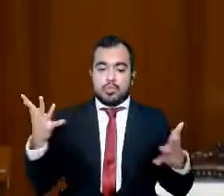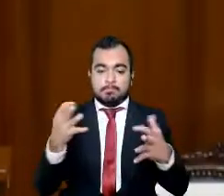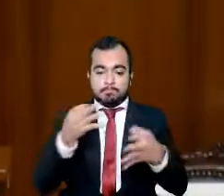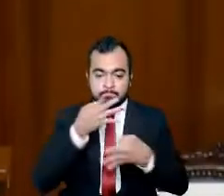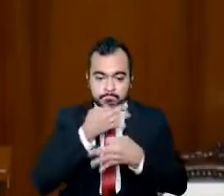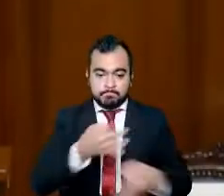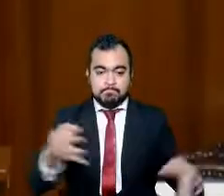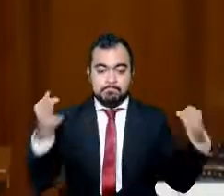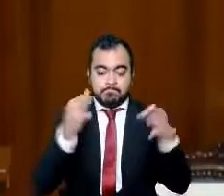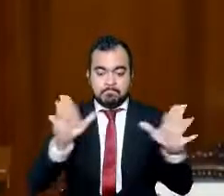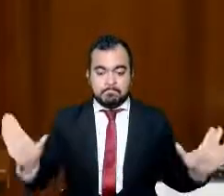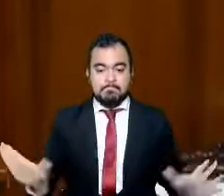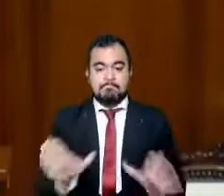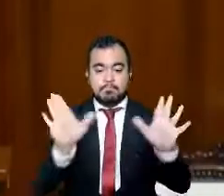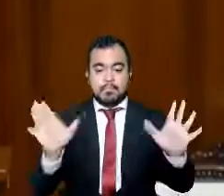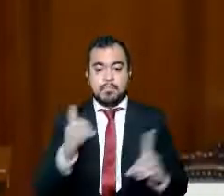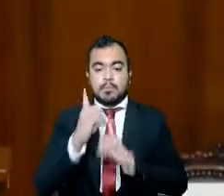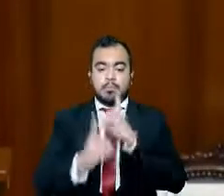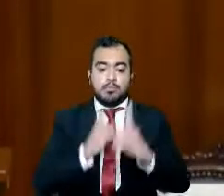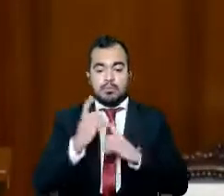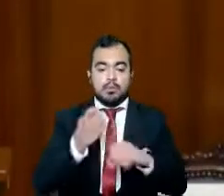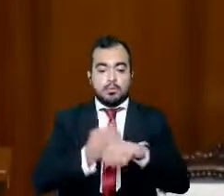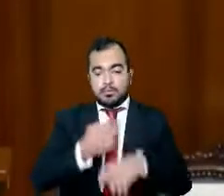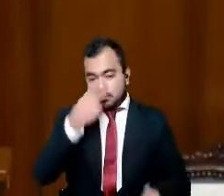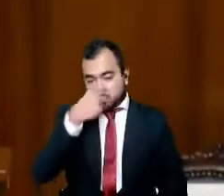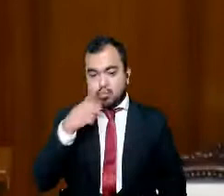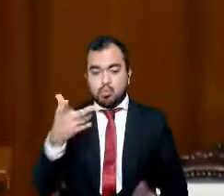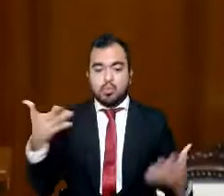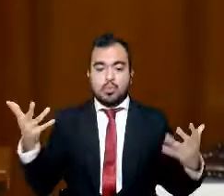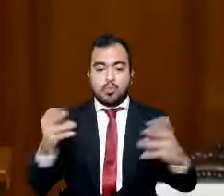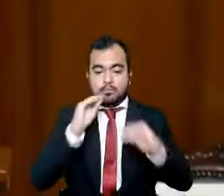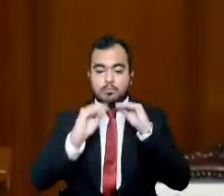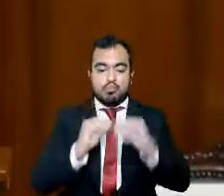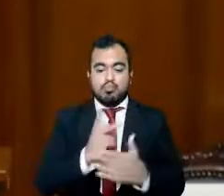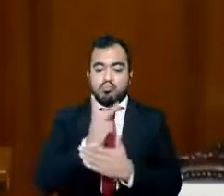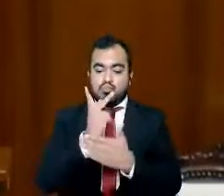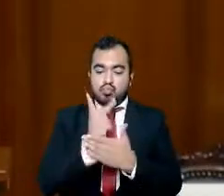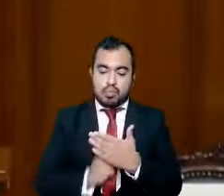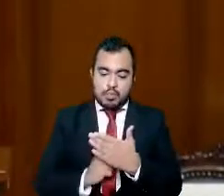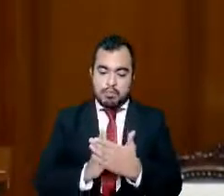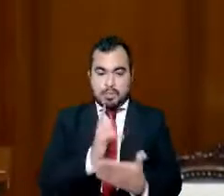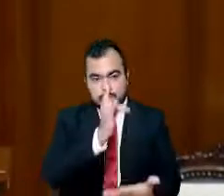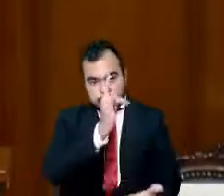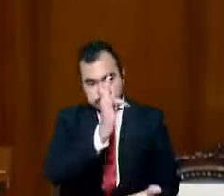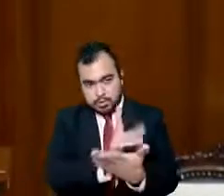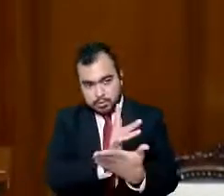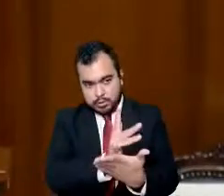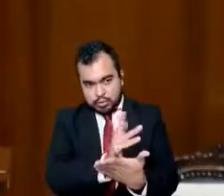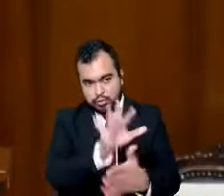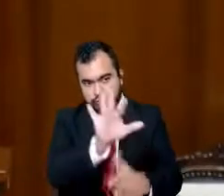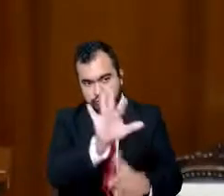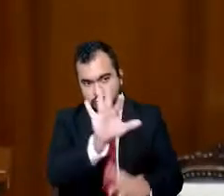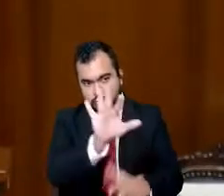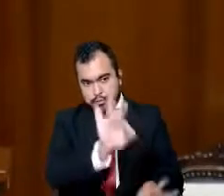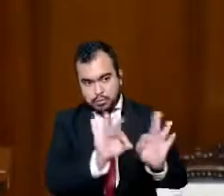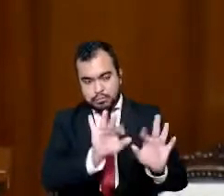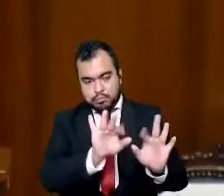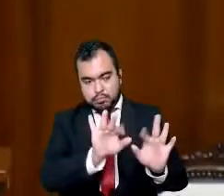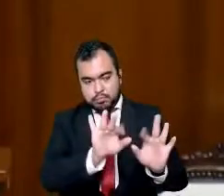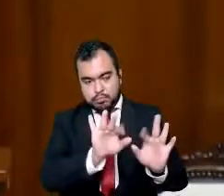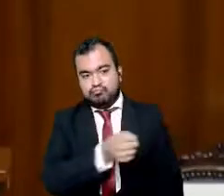se genere un programa de detección e impulso a talentos deportivos en la